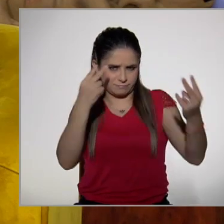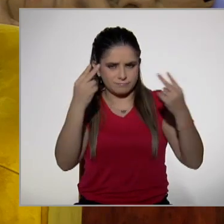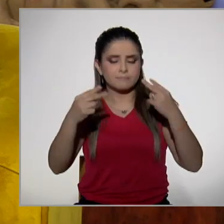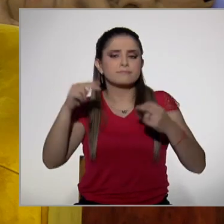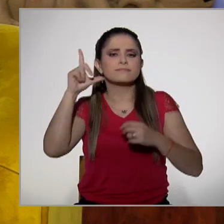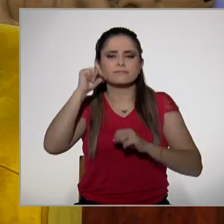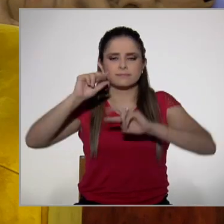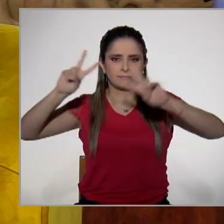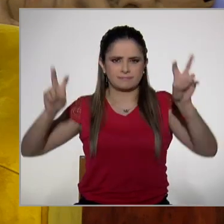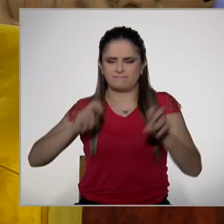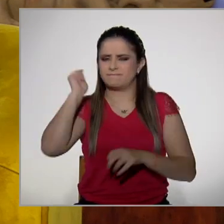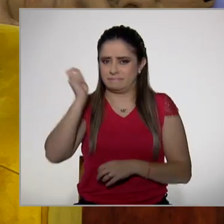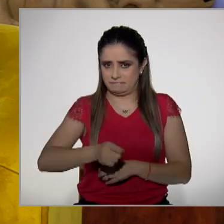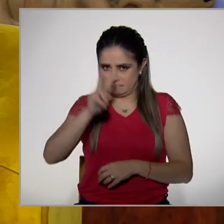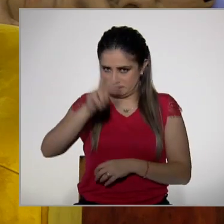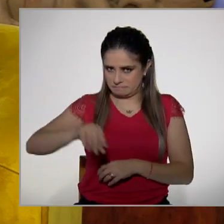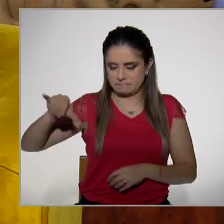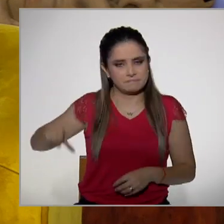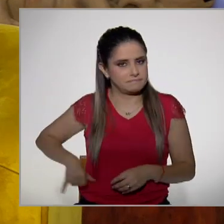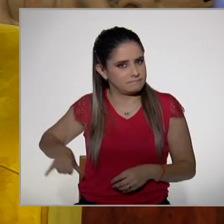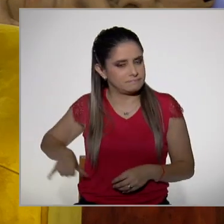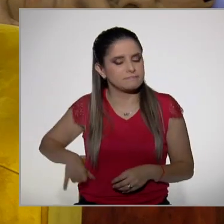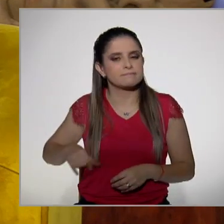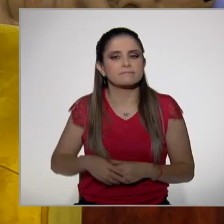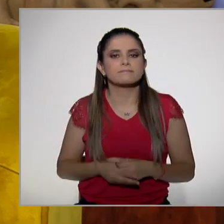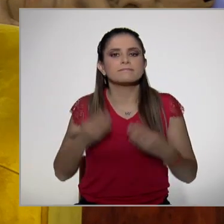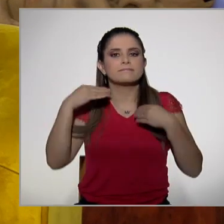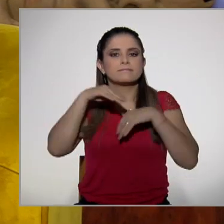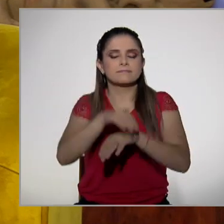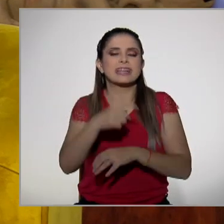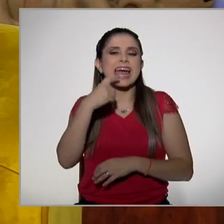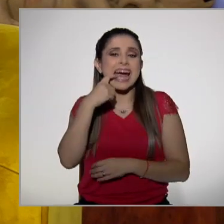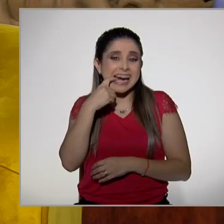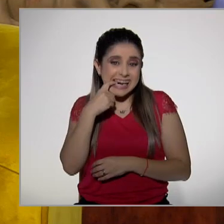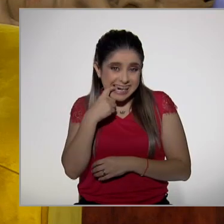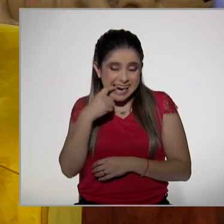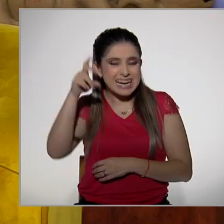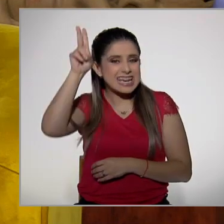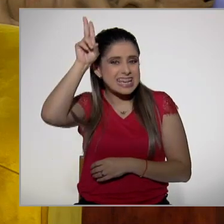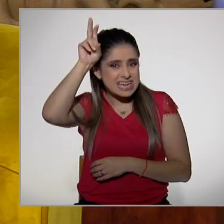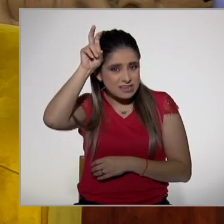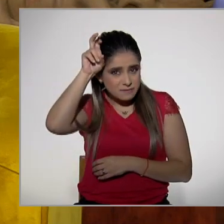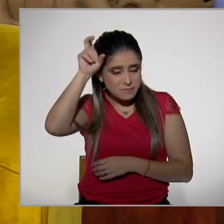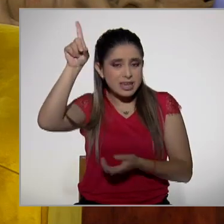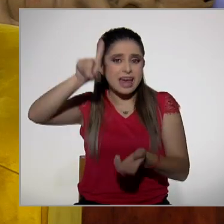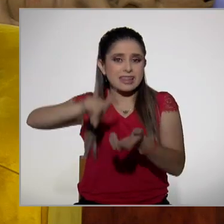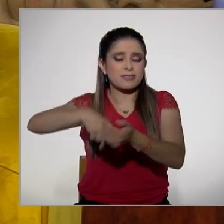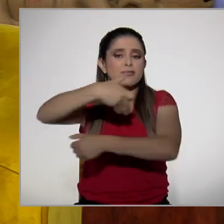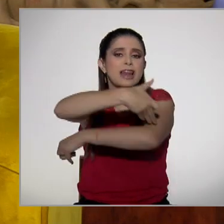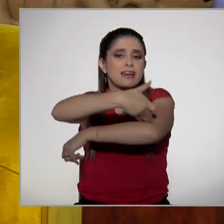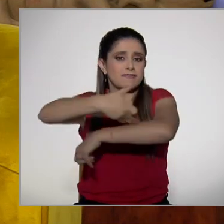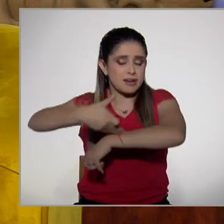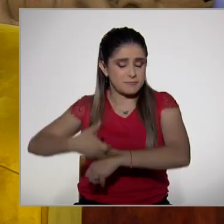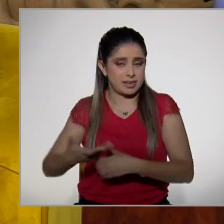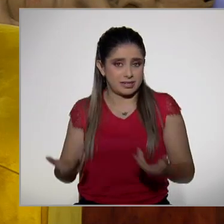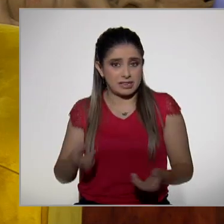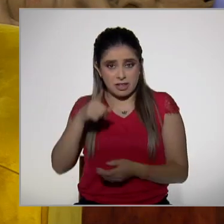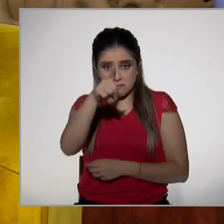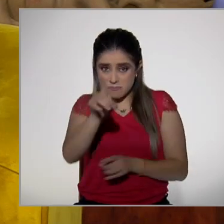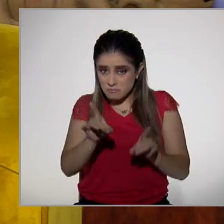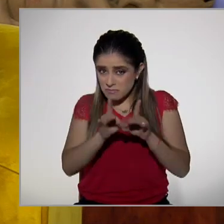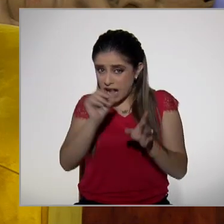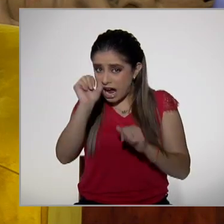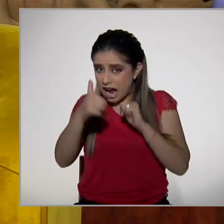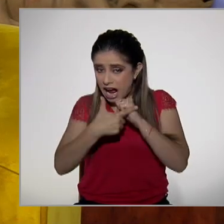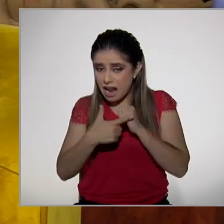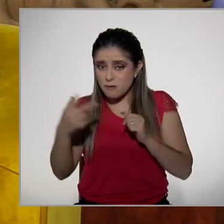porque va a estar muy interesante es acerca de los celos y la envidia en la familia a usted le ha pasado lo ha sentido